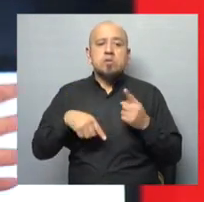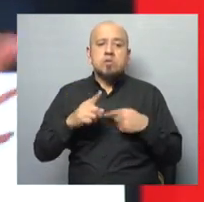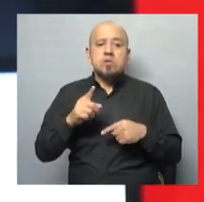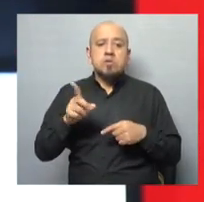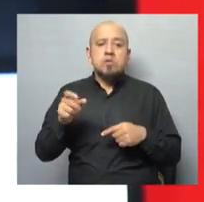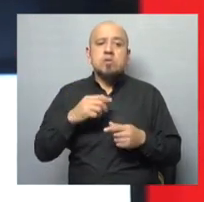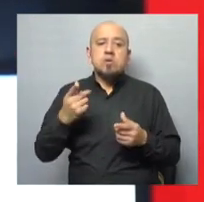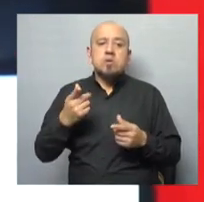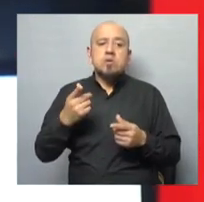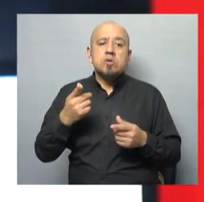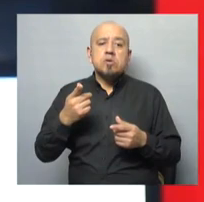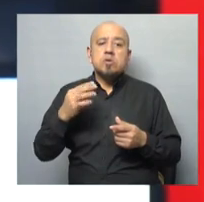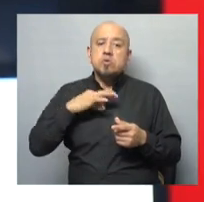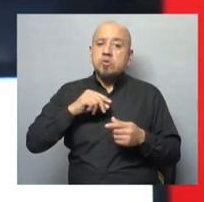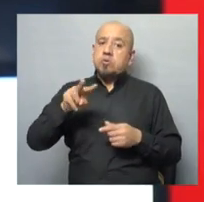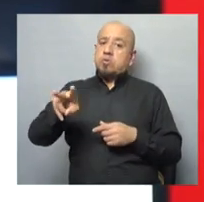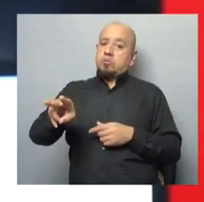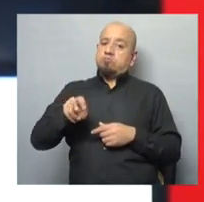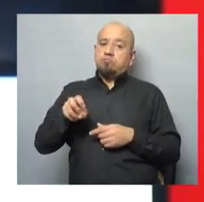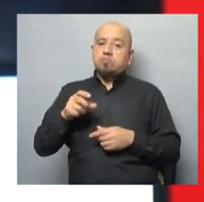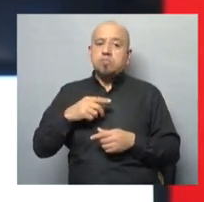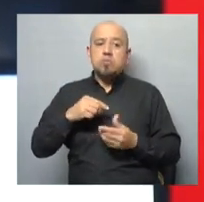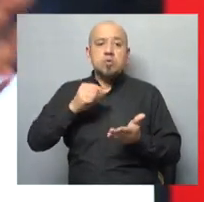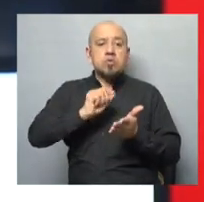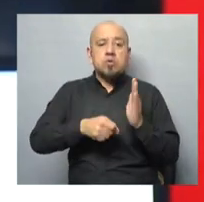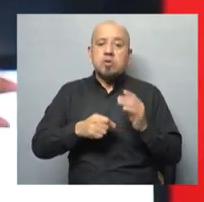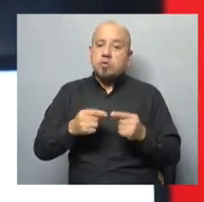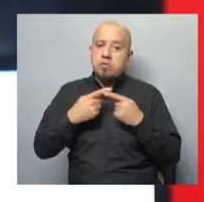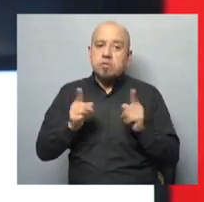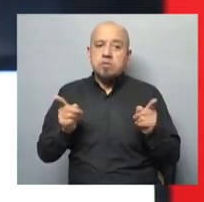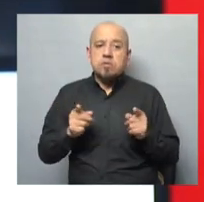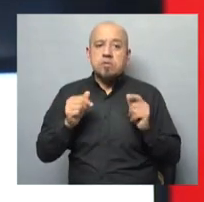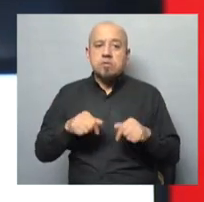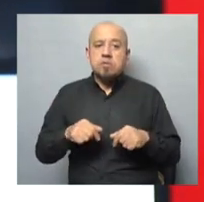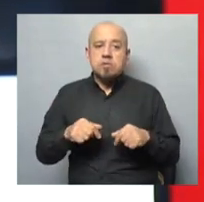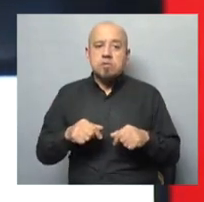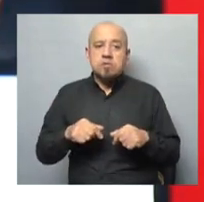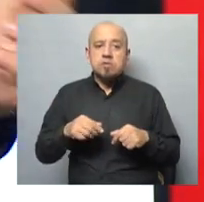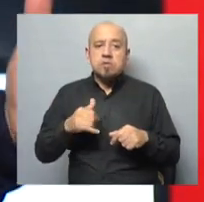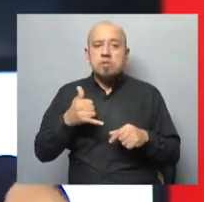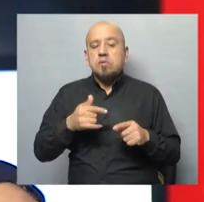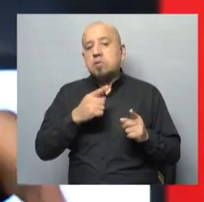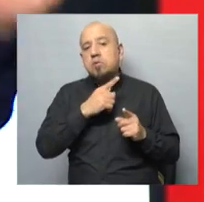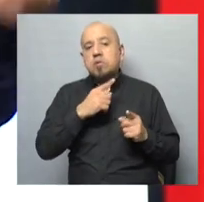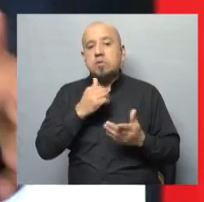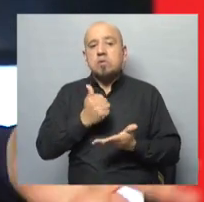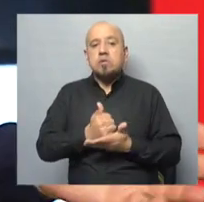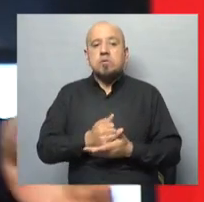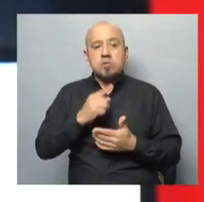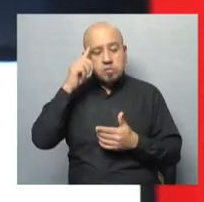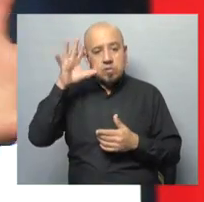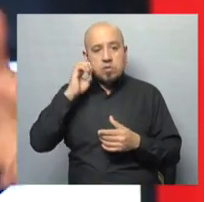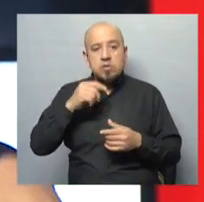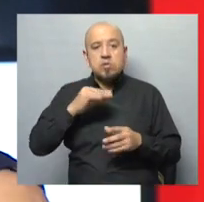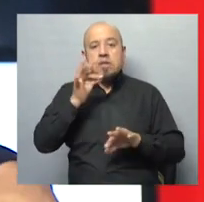ellos ya genera una lógica de contrato que es distinta a la que a la que tenía cuando estaba en teatro uno pero yo me acuerdo la época de